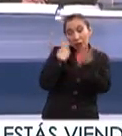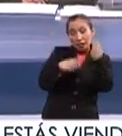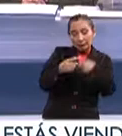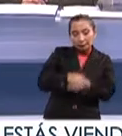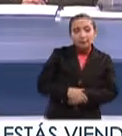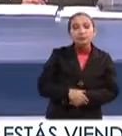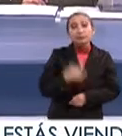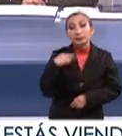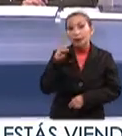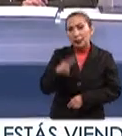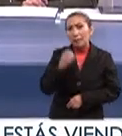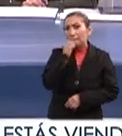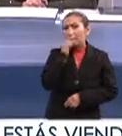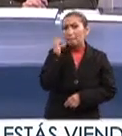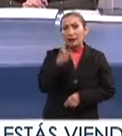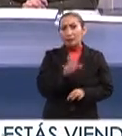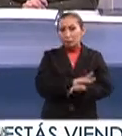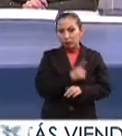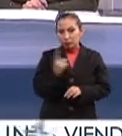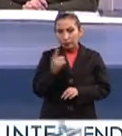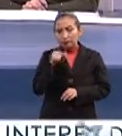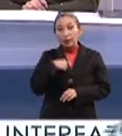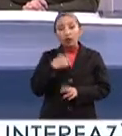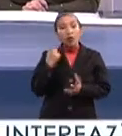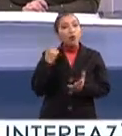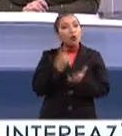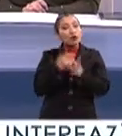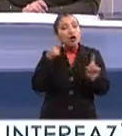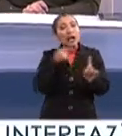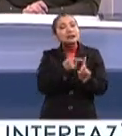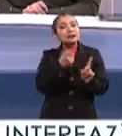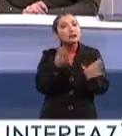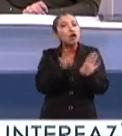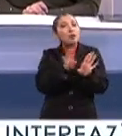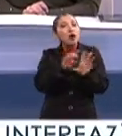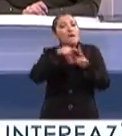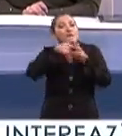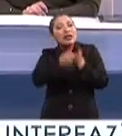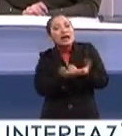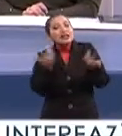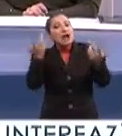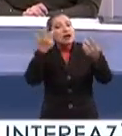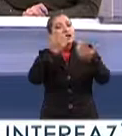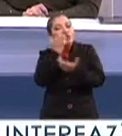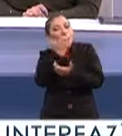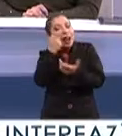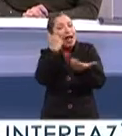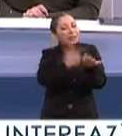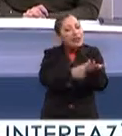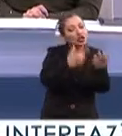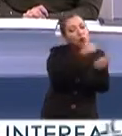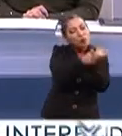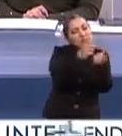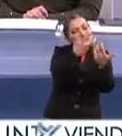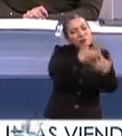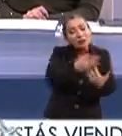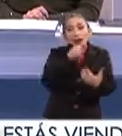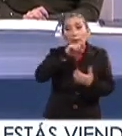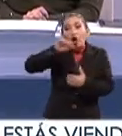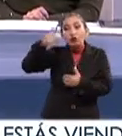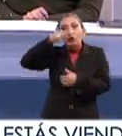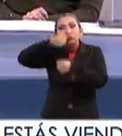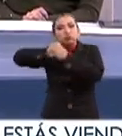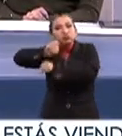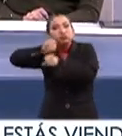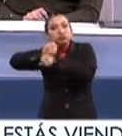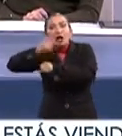Y bueno, pues la verdad se me hizo padrísimo porque no solamente es dejarlo en convivencia escolar armónica de escuela, sino que ya empieza a haber mucha